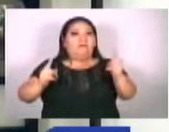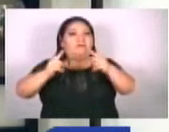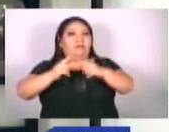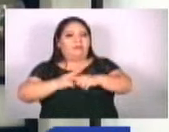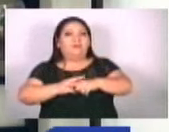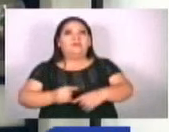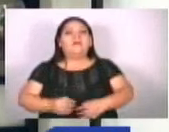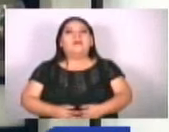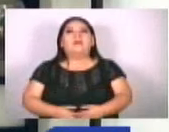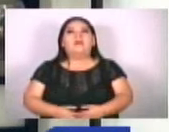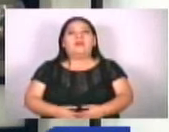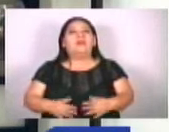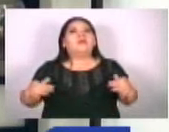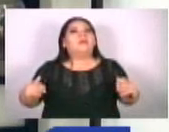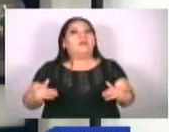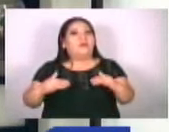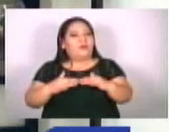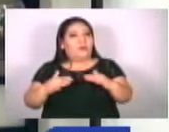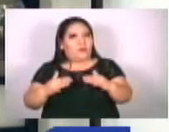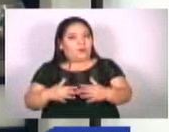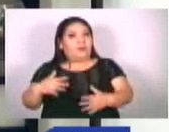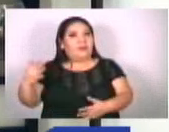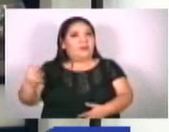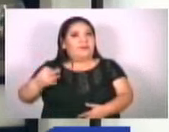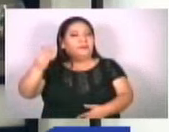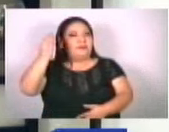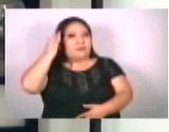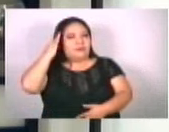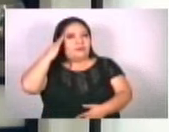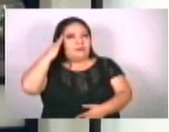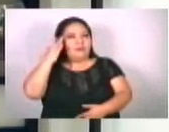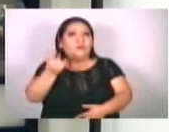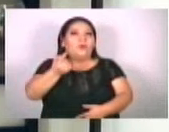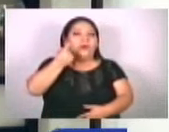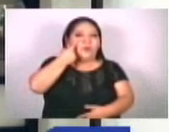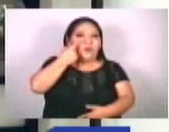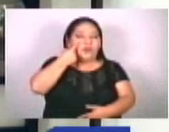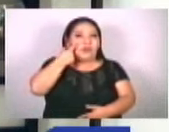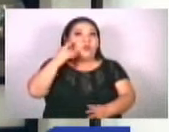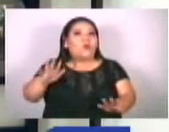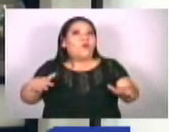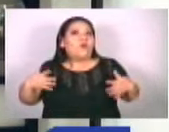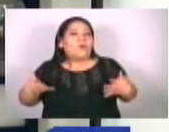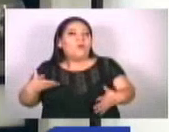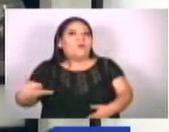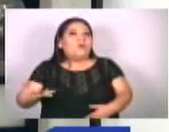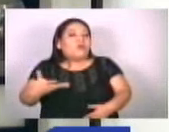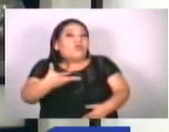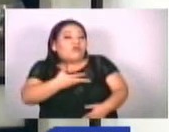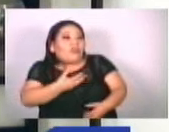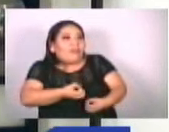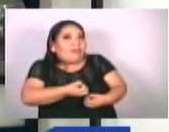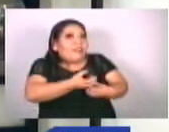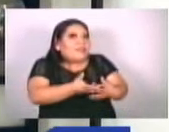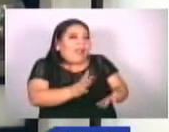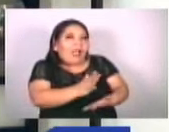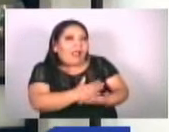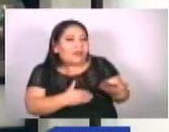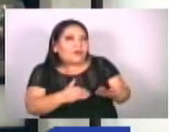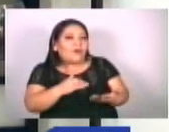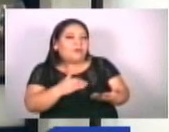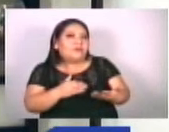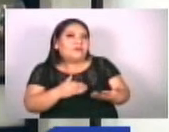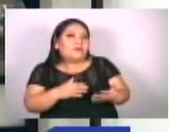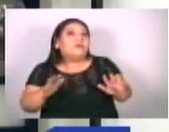se encuentra. También hay que tener mucho cuidado de cómo nosotros nos vamos a dirigir hacia esta